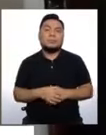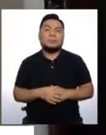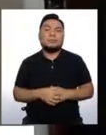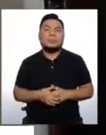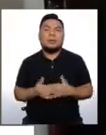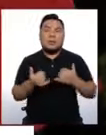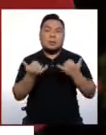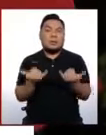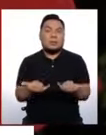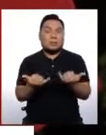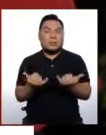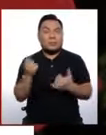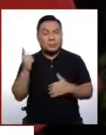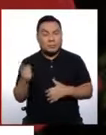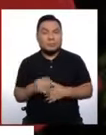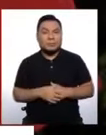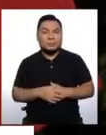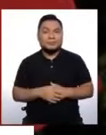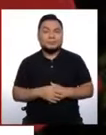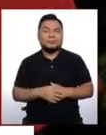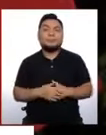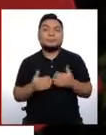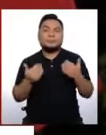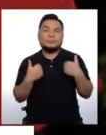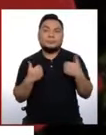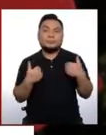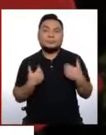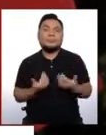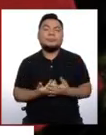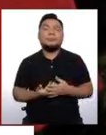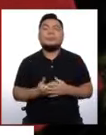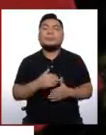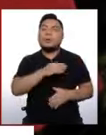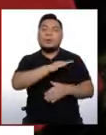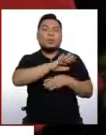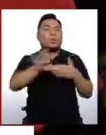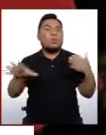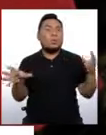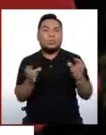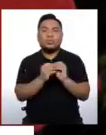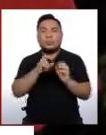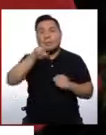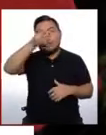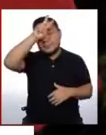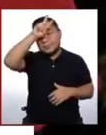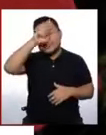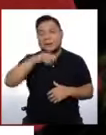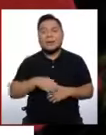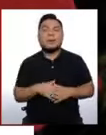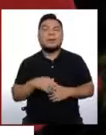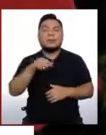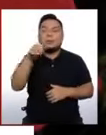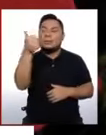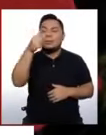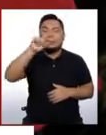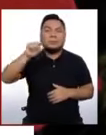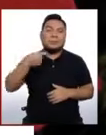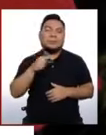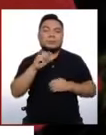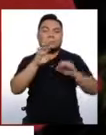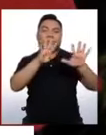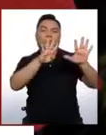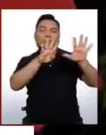actualmente tenemos en todo el país diez mil